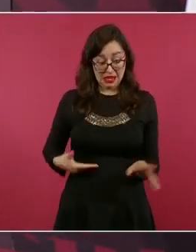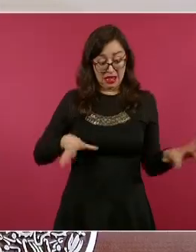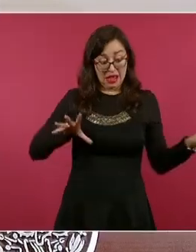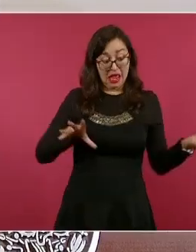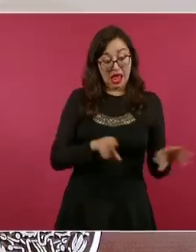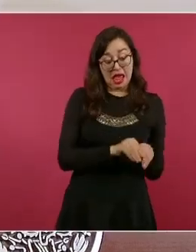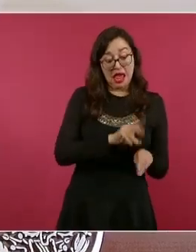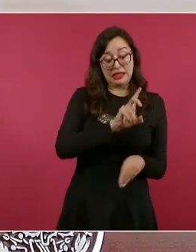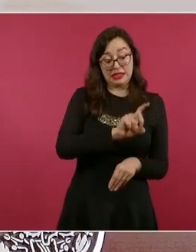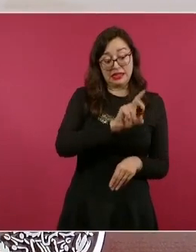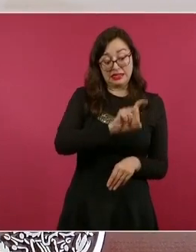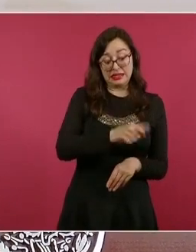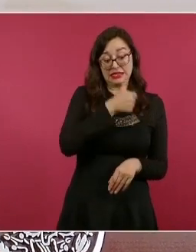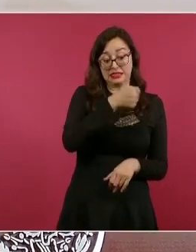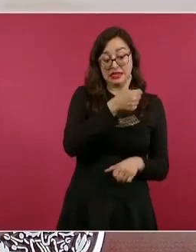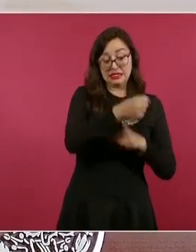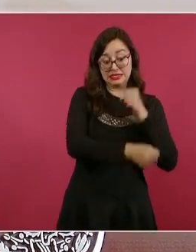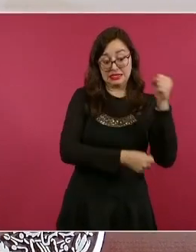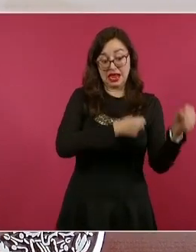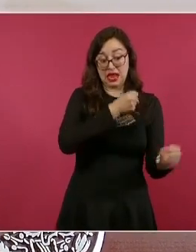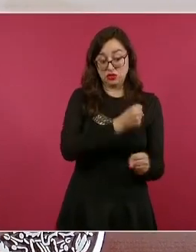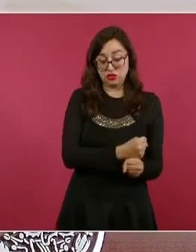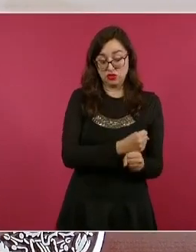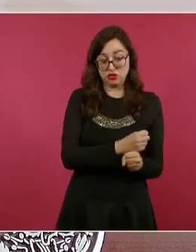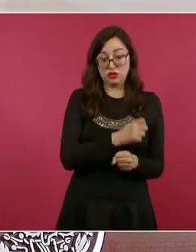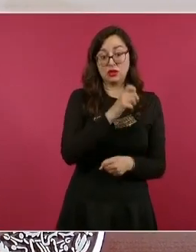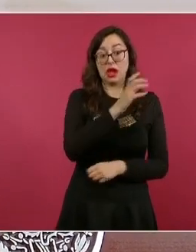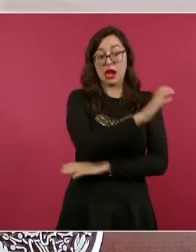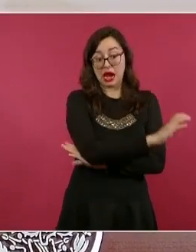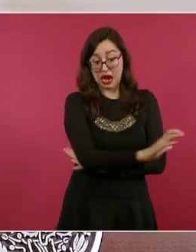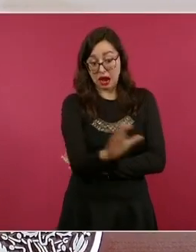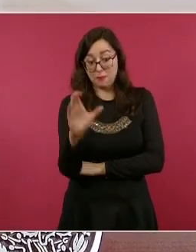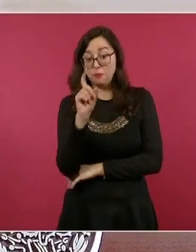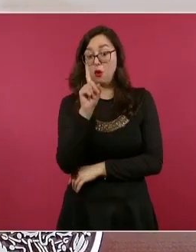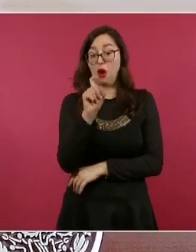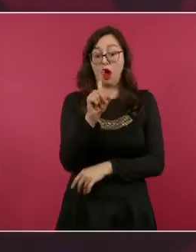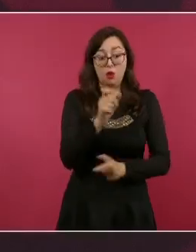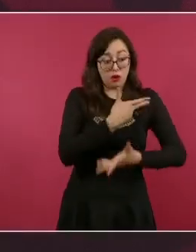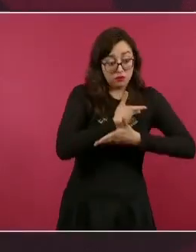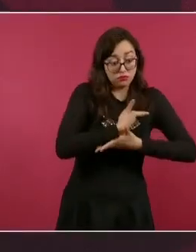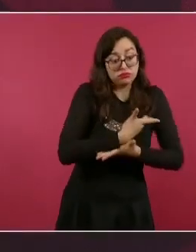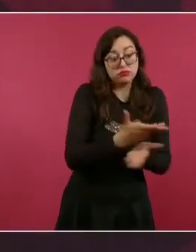36 años, 20 mil hectáreas de riego.